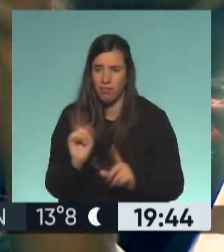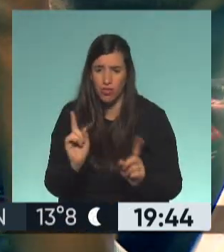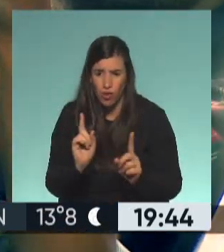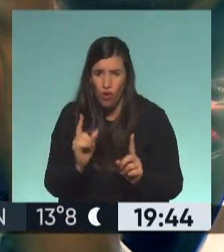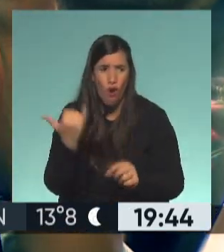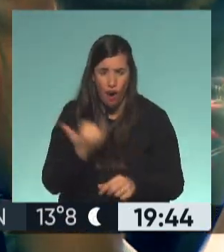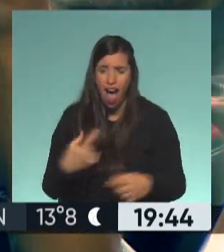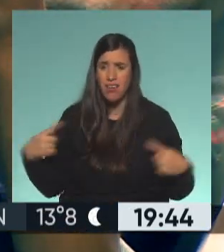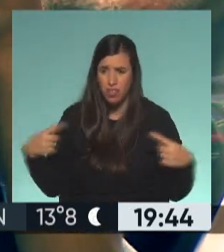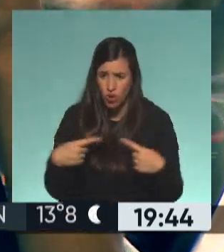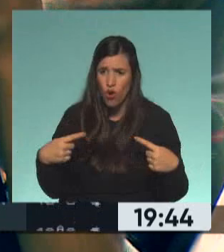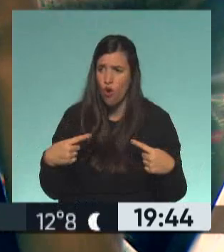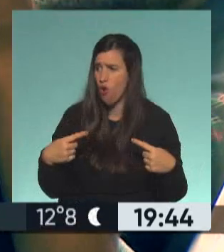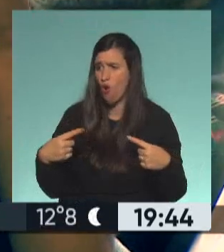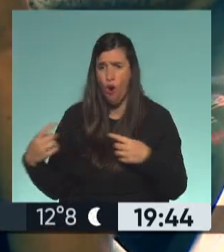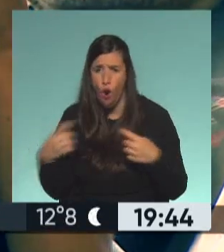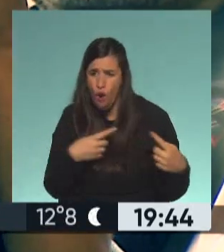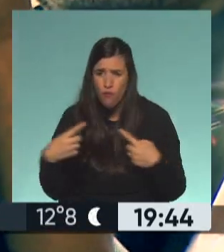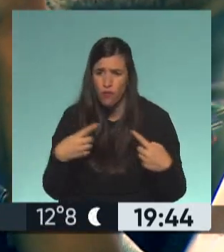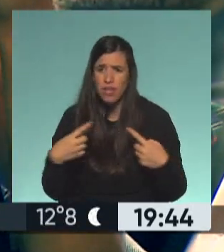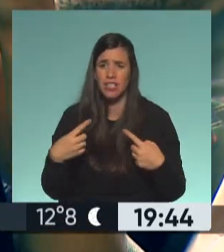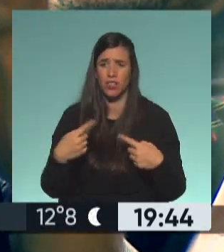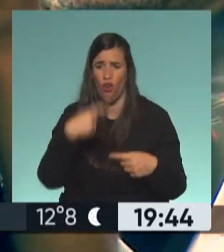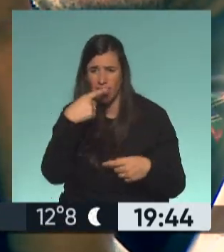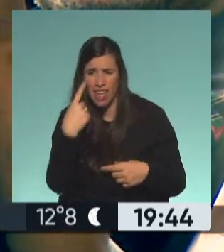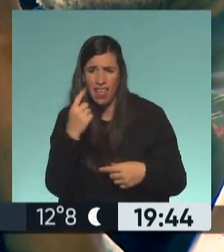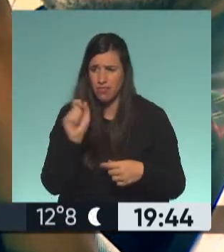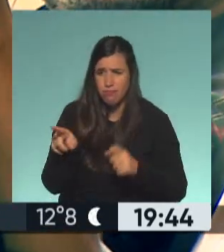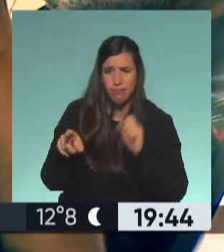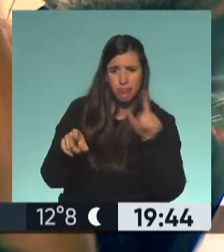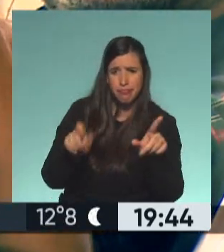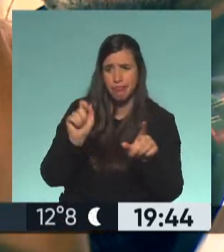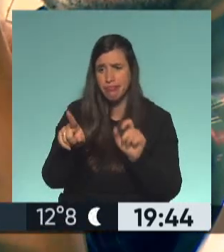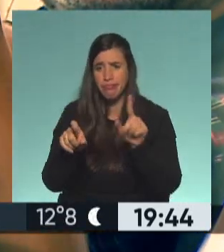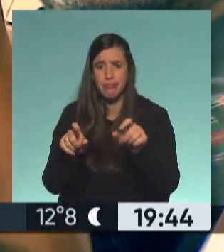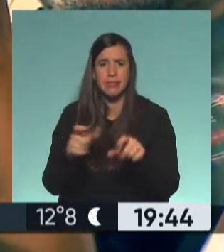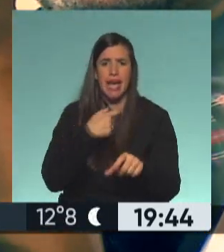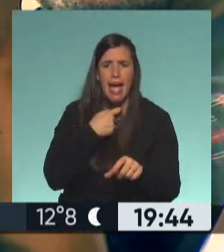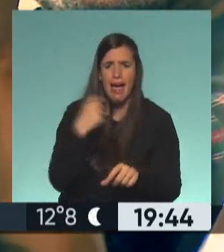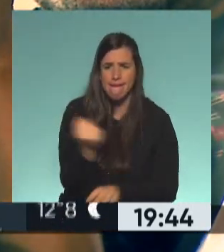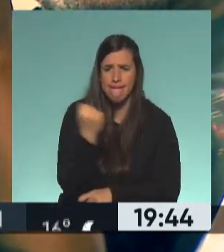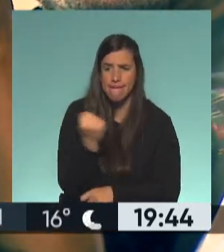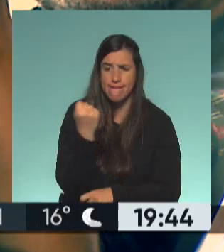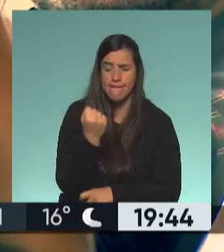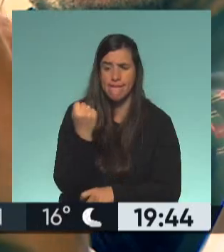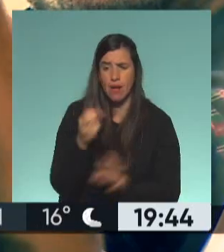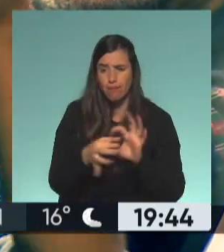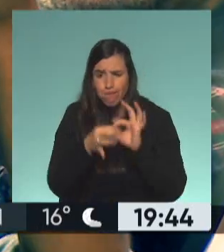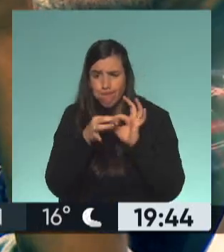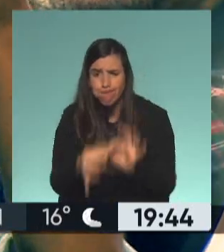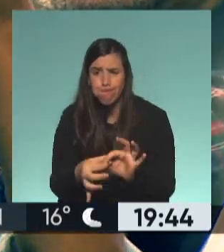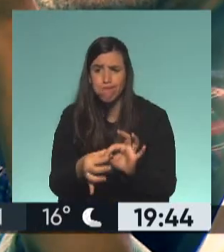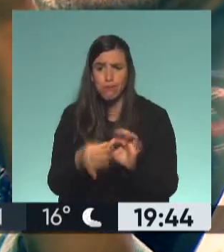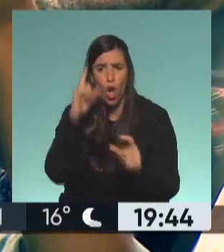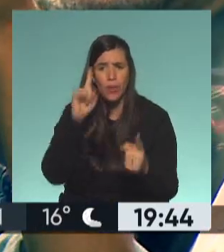conflictos, hay intereses, hay, digamos, pretensiones que tienen que ver con aspiraciones. Esto